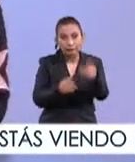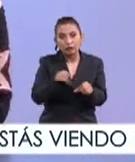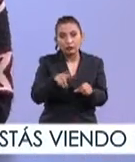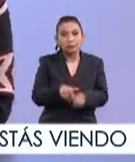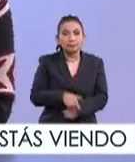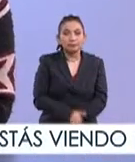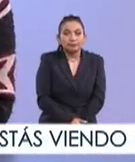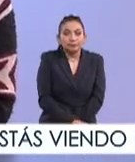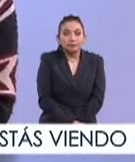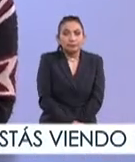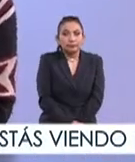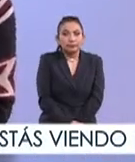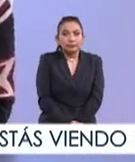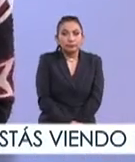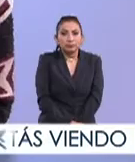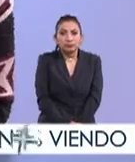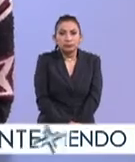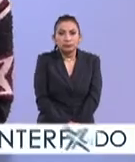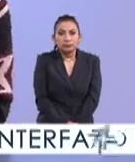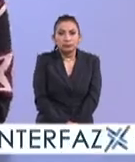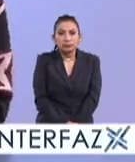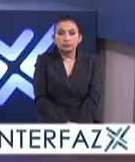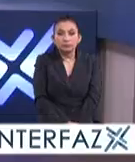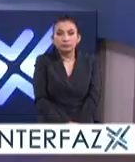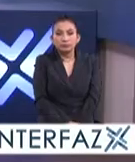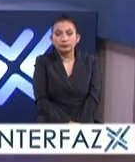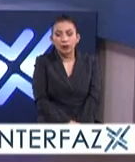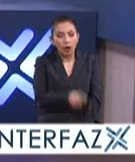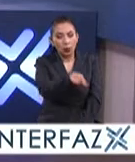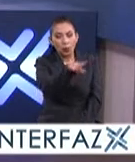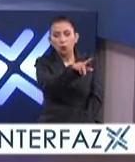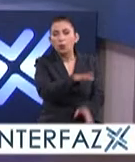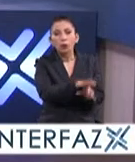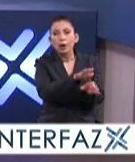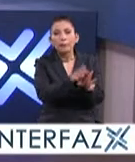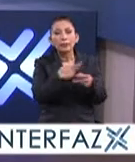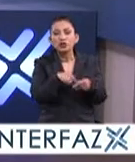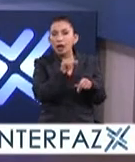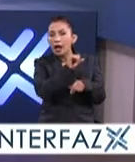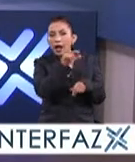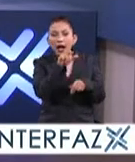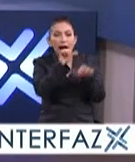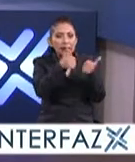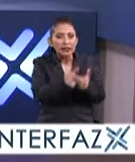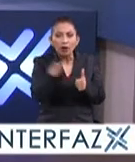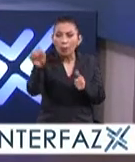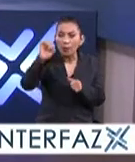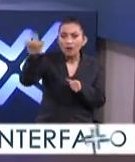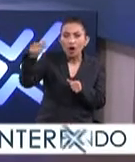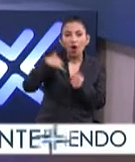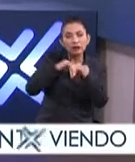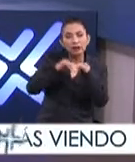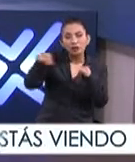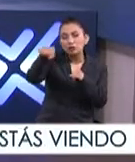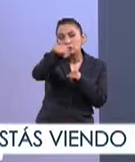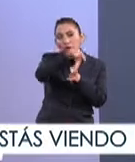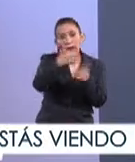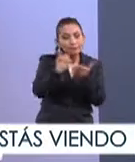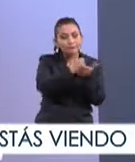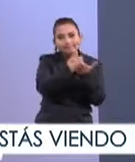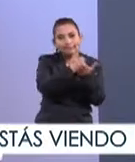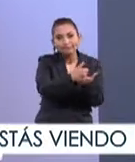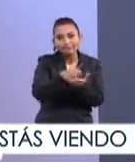sociedad. Claro. ¿Qué tipo de artistas y profesionales e instituciones han